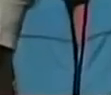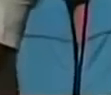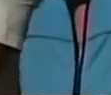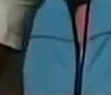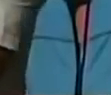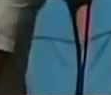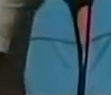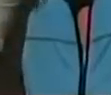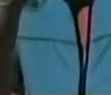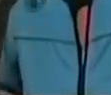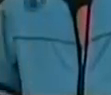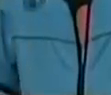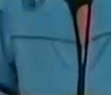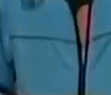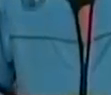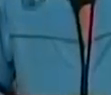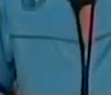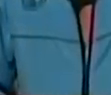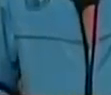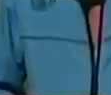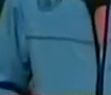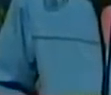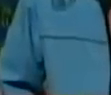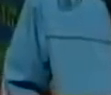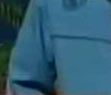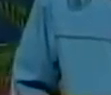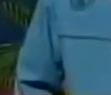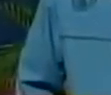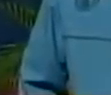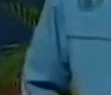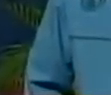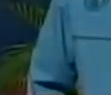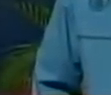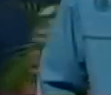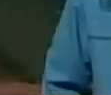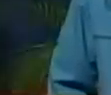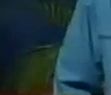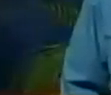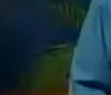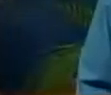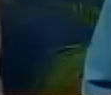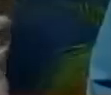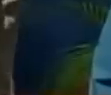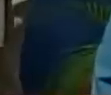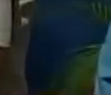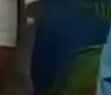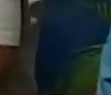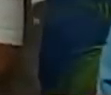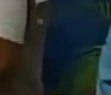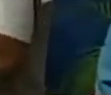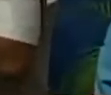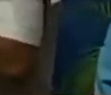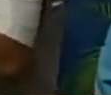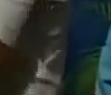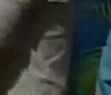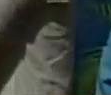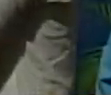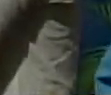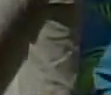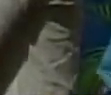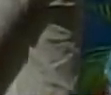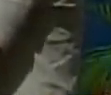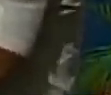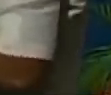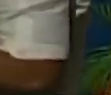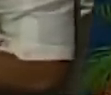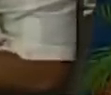consignas son la síntesis de las políticas. Nosotros, cuando decimos la